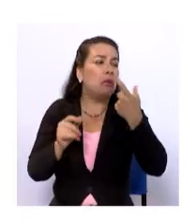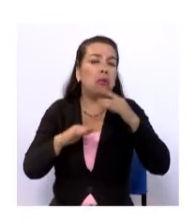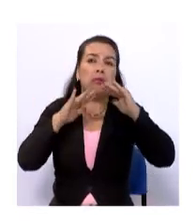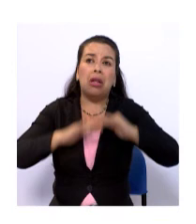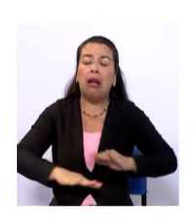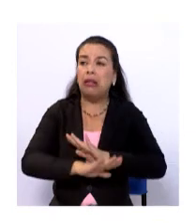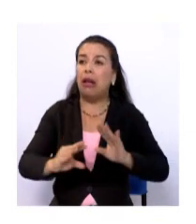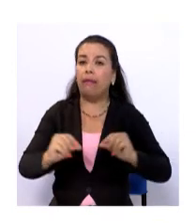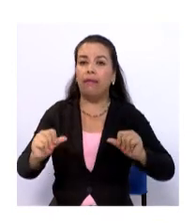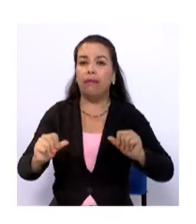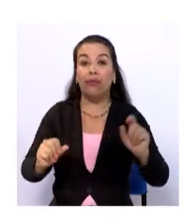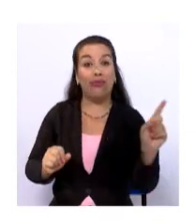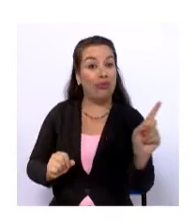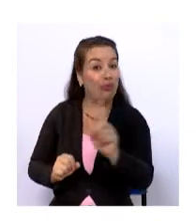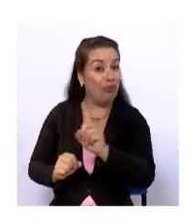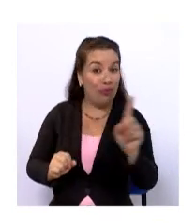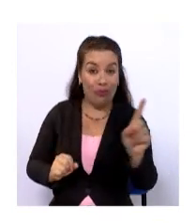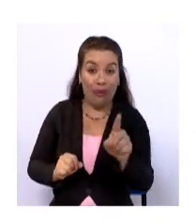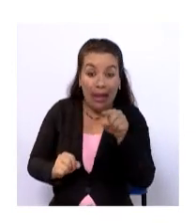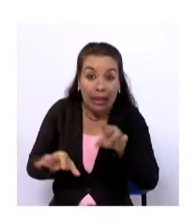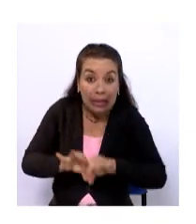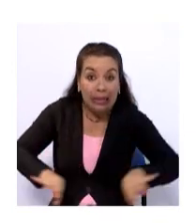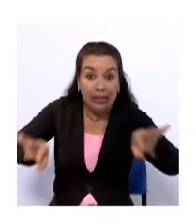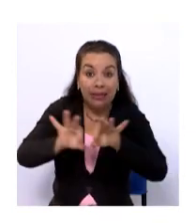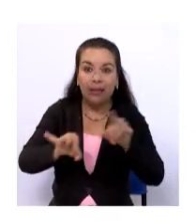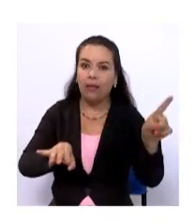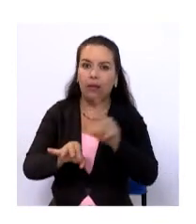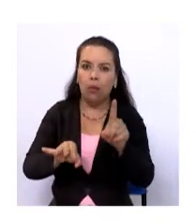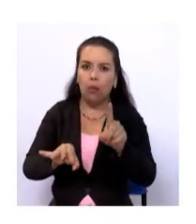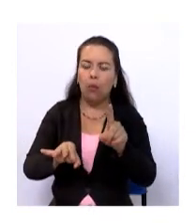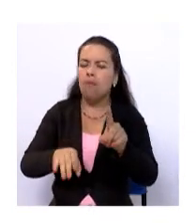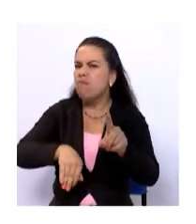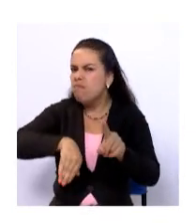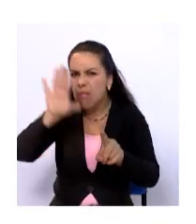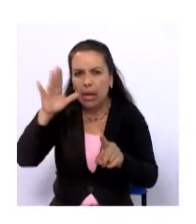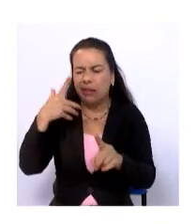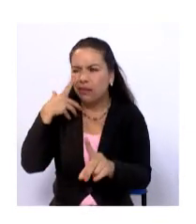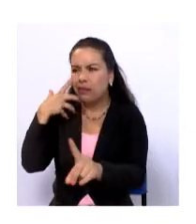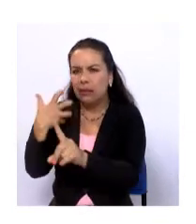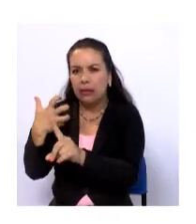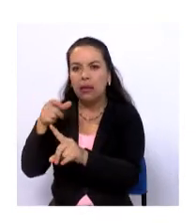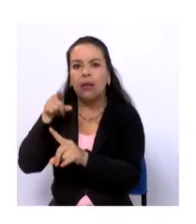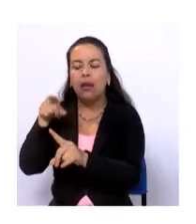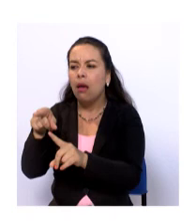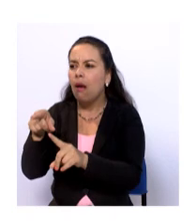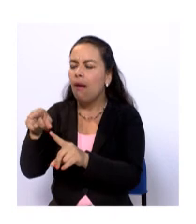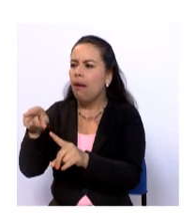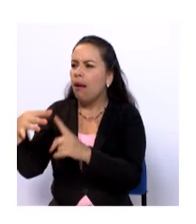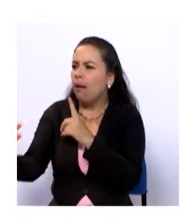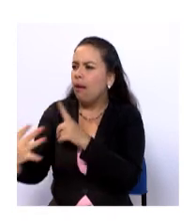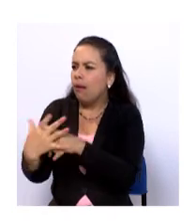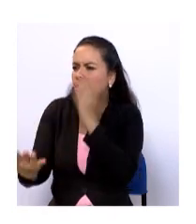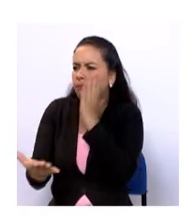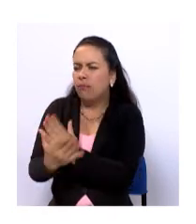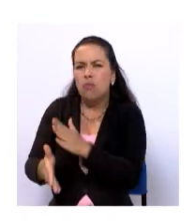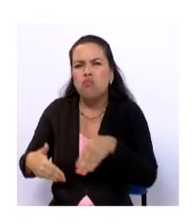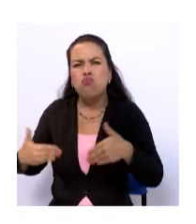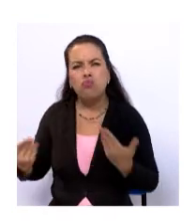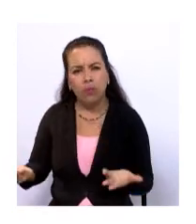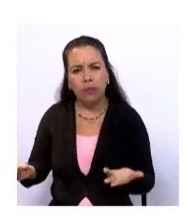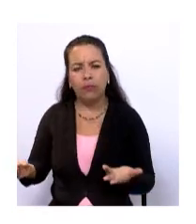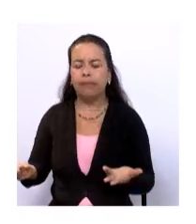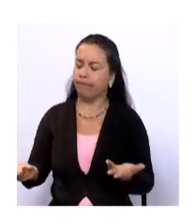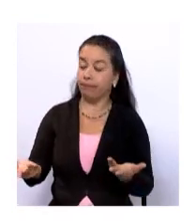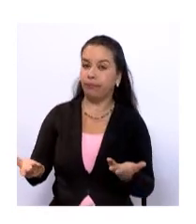sino tal vez trabajar sobre la causa que es lo más importante qué pasa y qué acontece